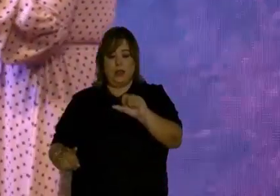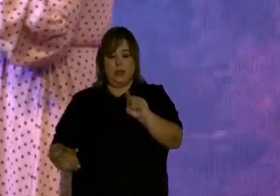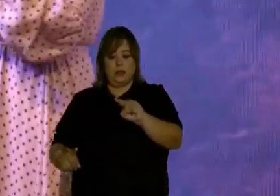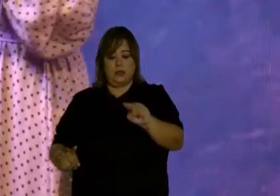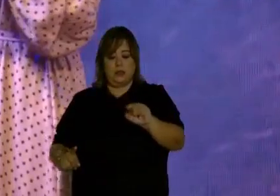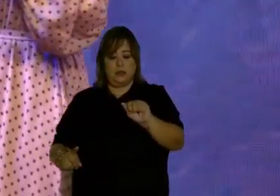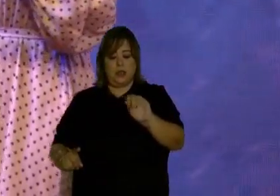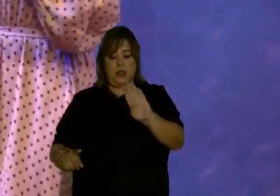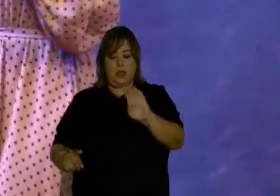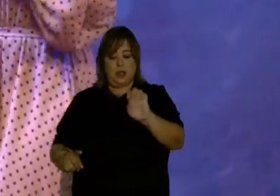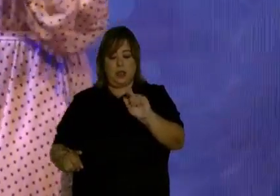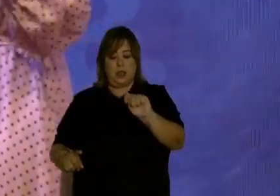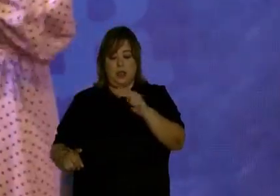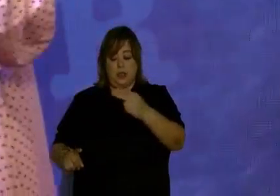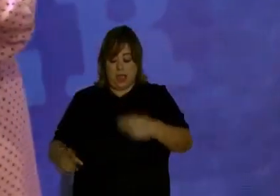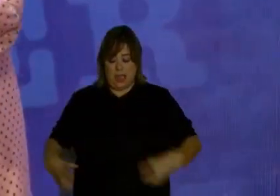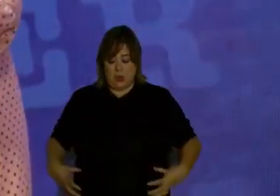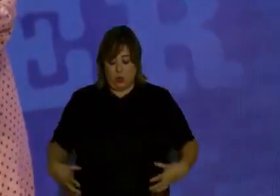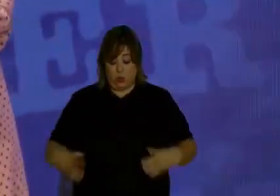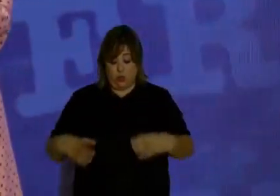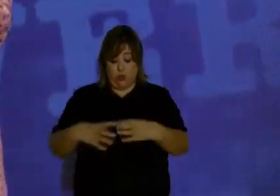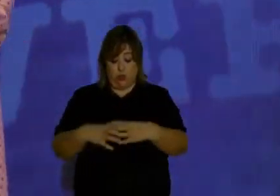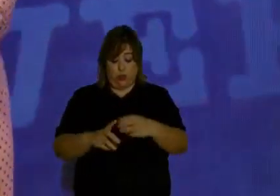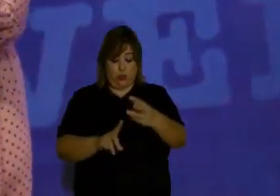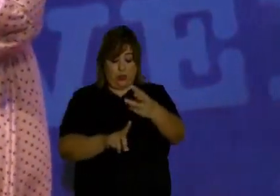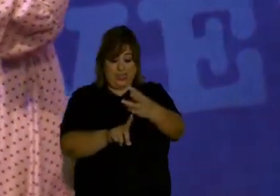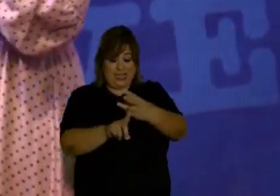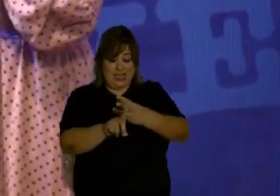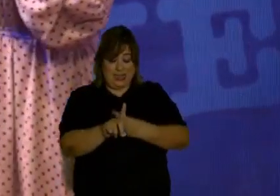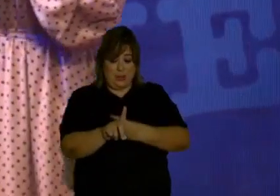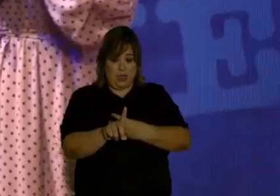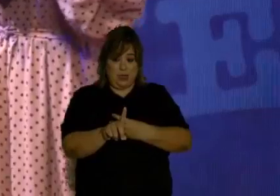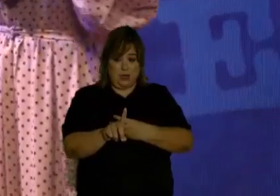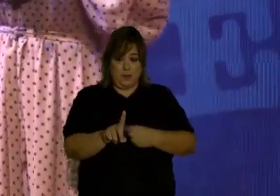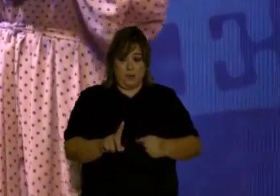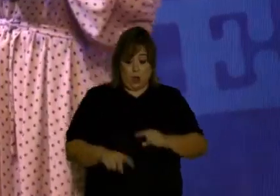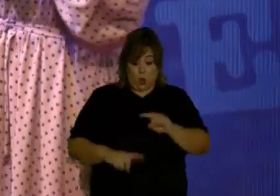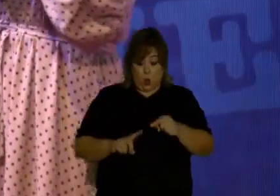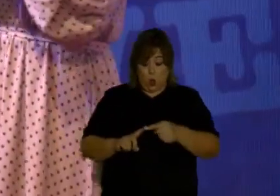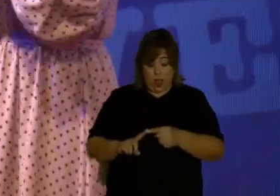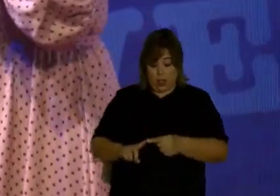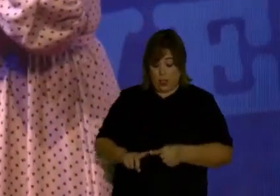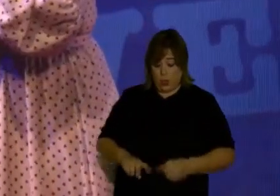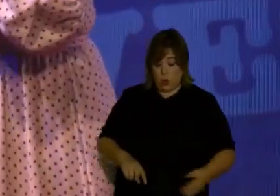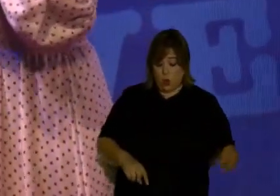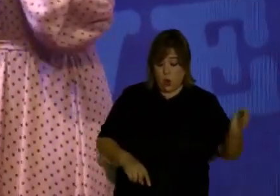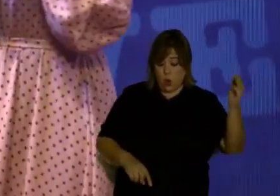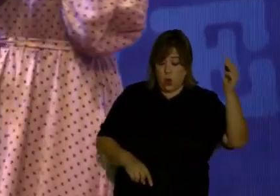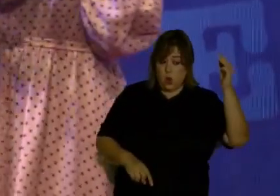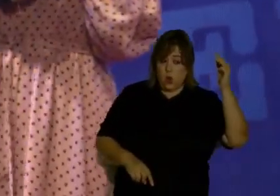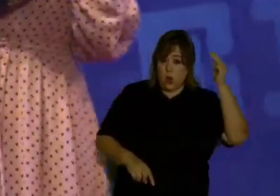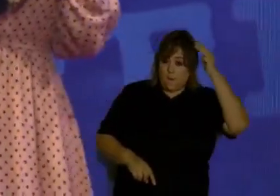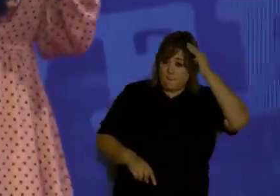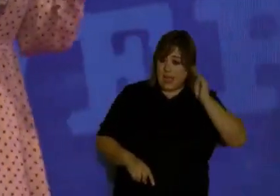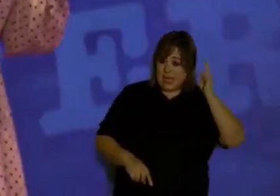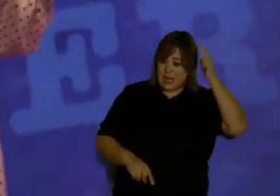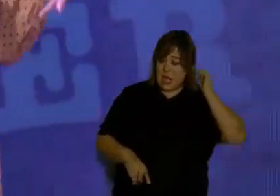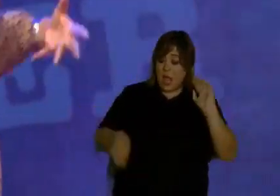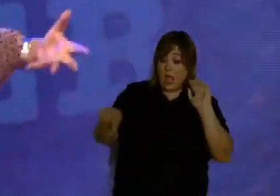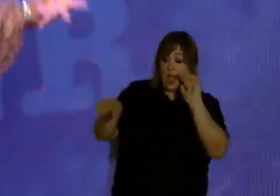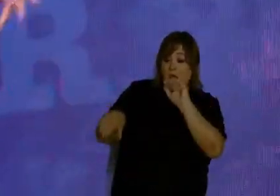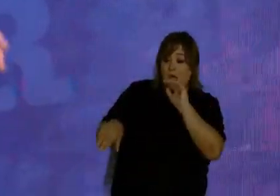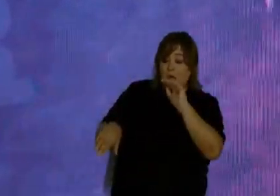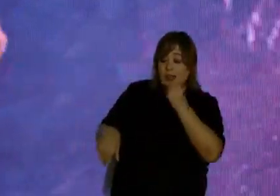embarazada. Oye, de 6 meses de embarazo aproximadamente, y que cuando María saluda, como siempre, como familia, dice